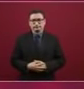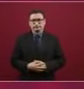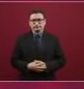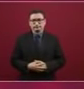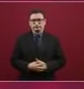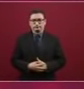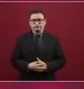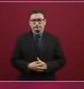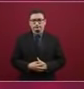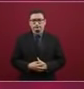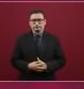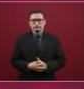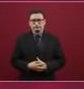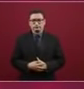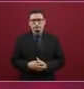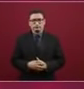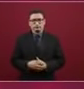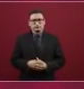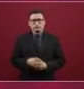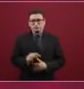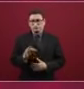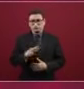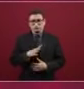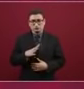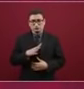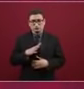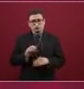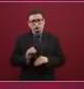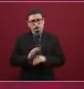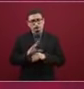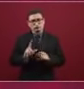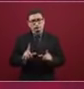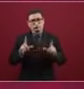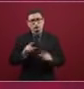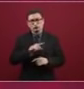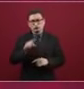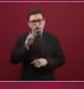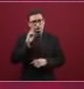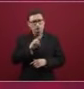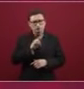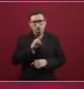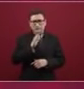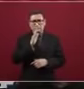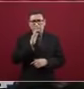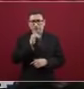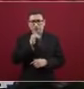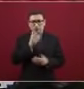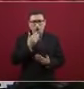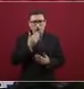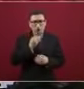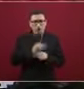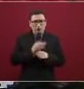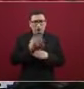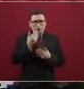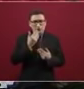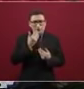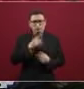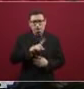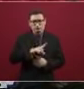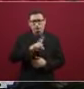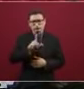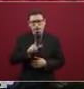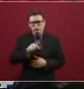Y si la tenemos a la mano, verán ustedes, y si no la podemos presentar en este momento, la vamos